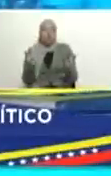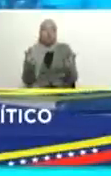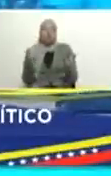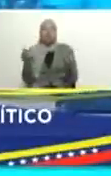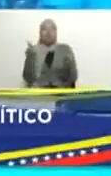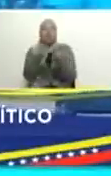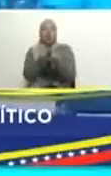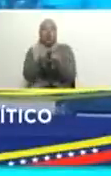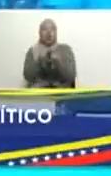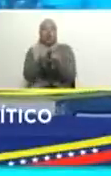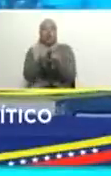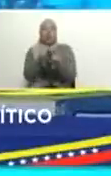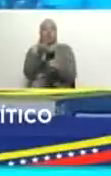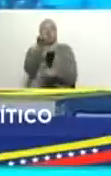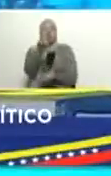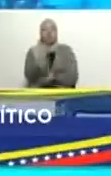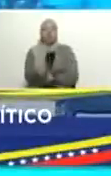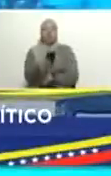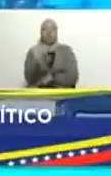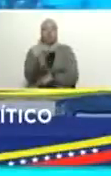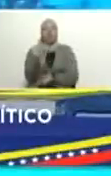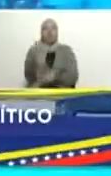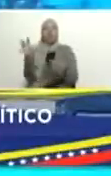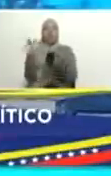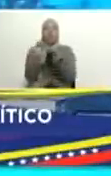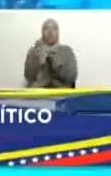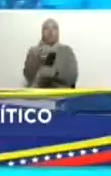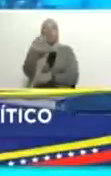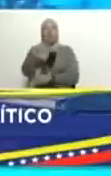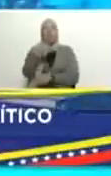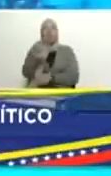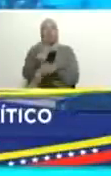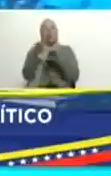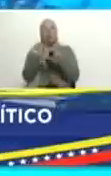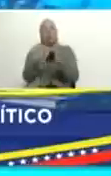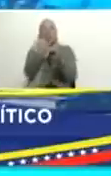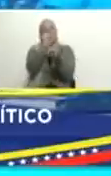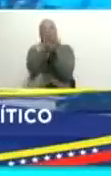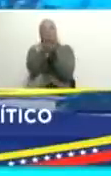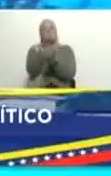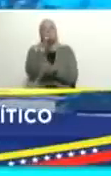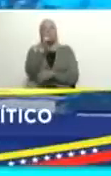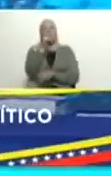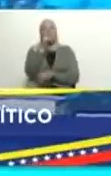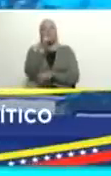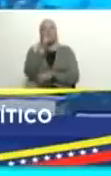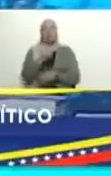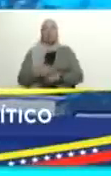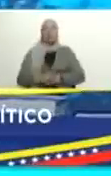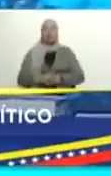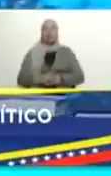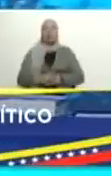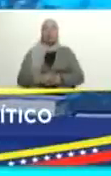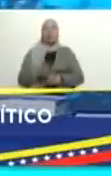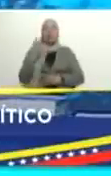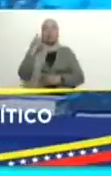quiero saludar a los enlaces políticos de Nueva Esparta, al diputado Giuseppe